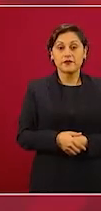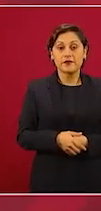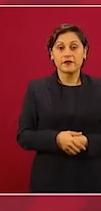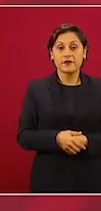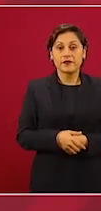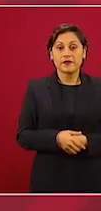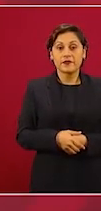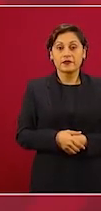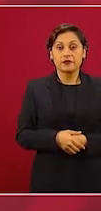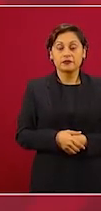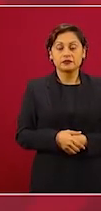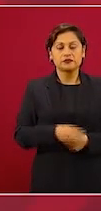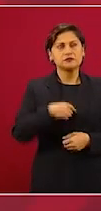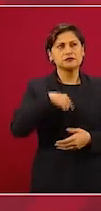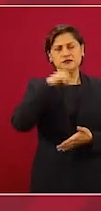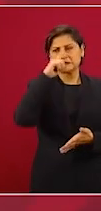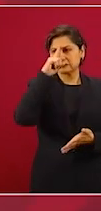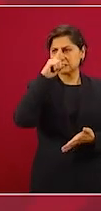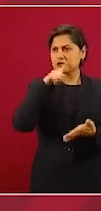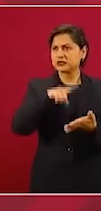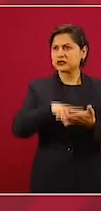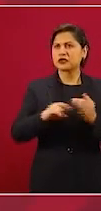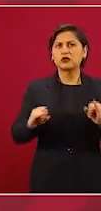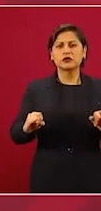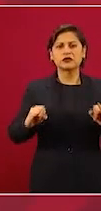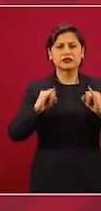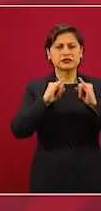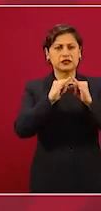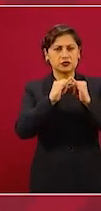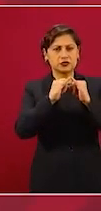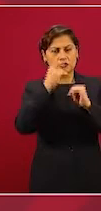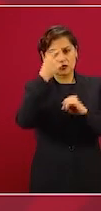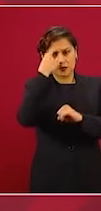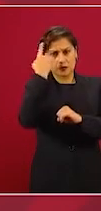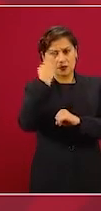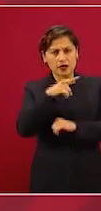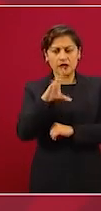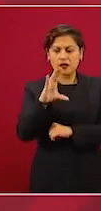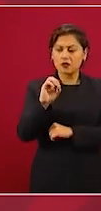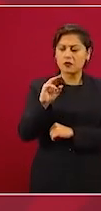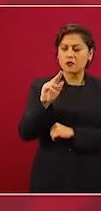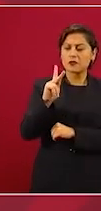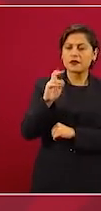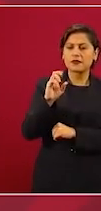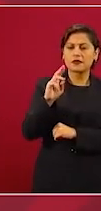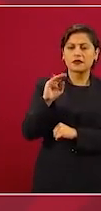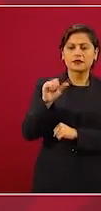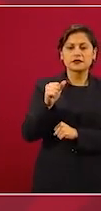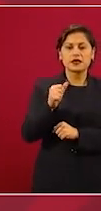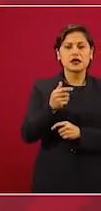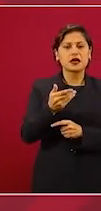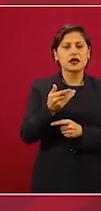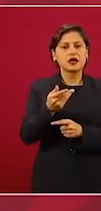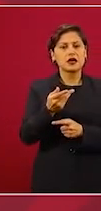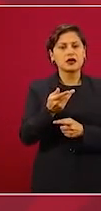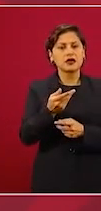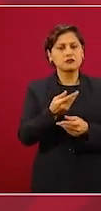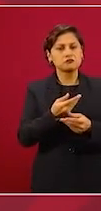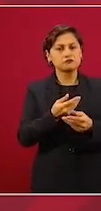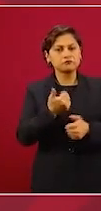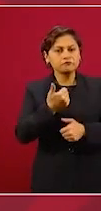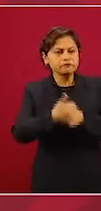creo que el instituto de la competencia de todos estos todos